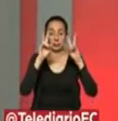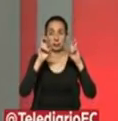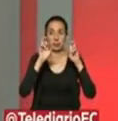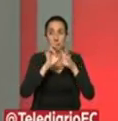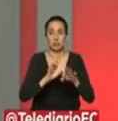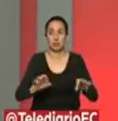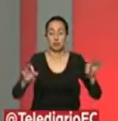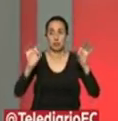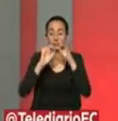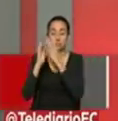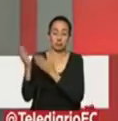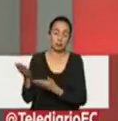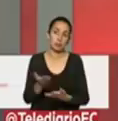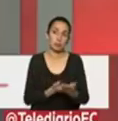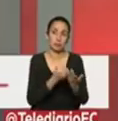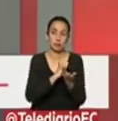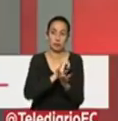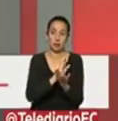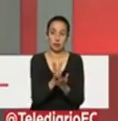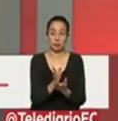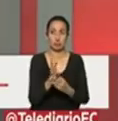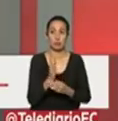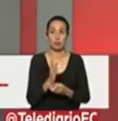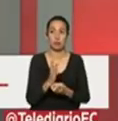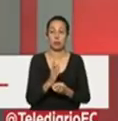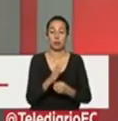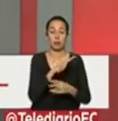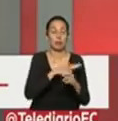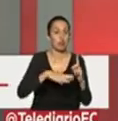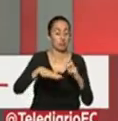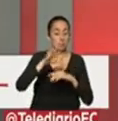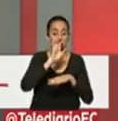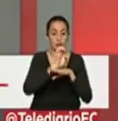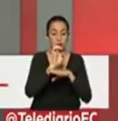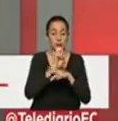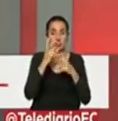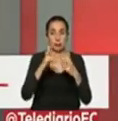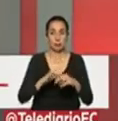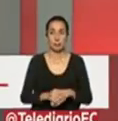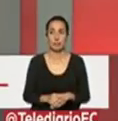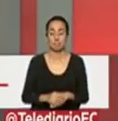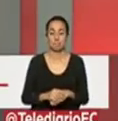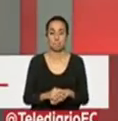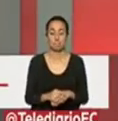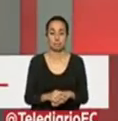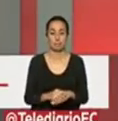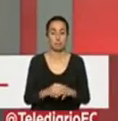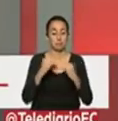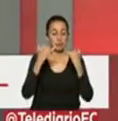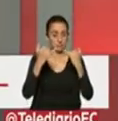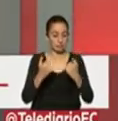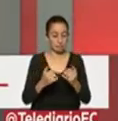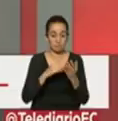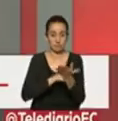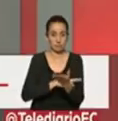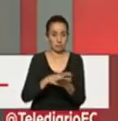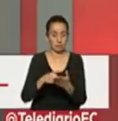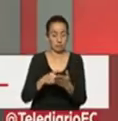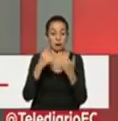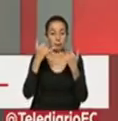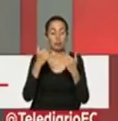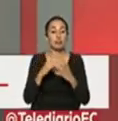que le atañen a la Asamblea, la primera función del Estado y al país entero. Lo que se hizo y se ha hecho en esta semana